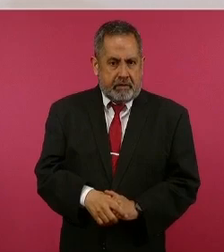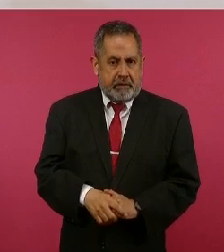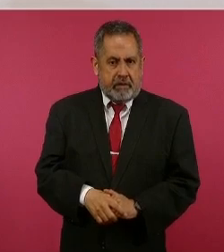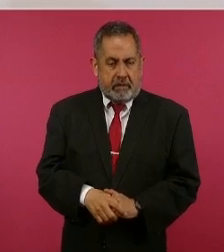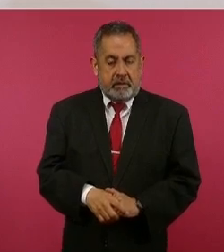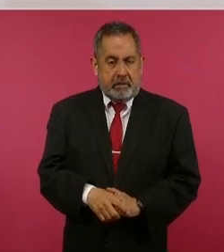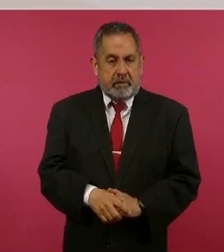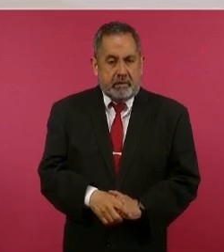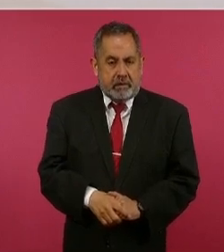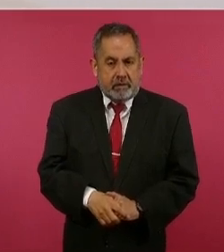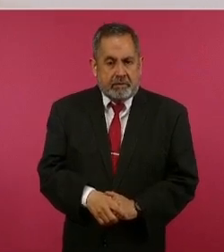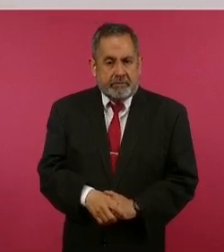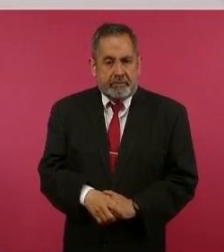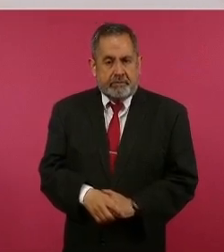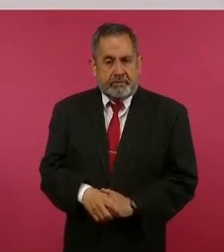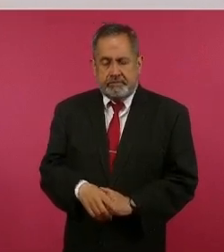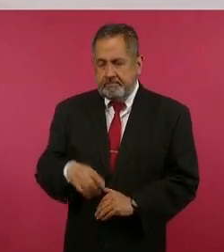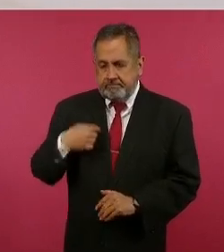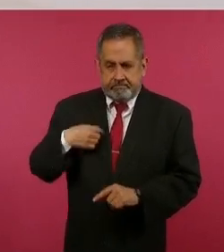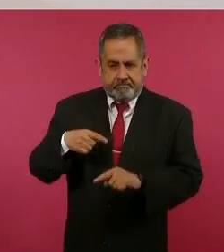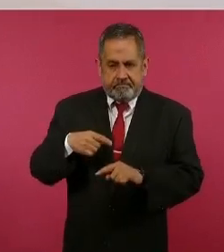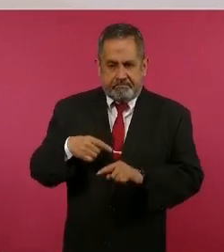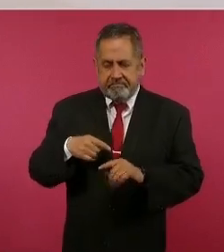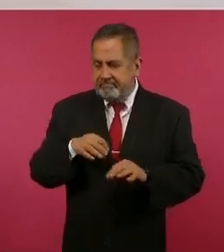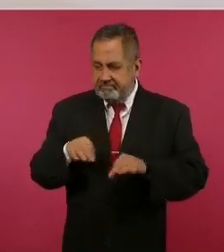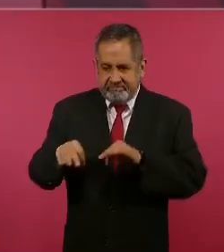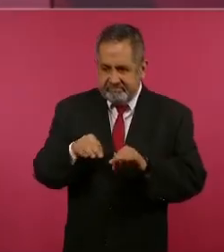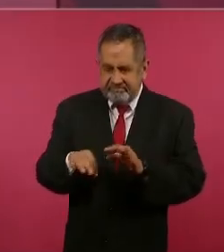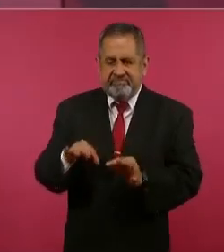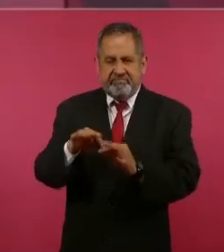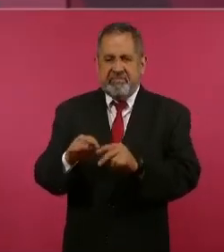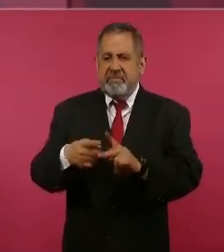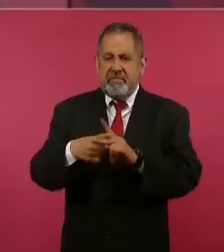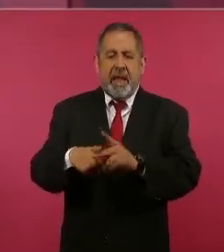logramos, ¿no?, sentar las bases